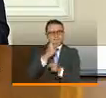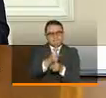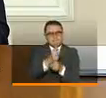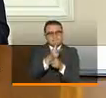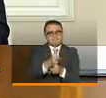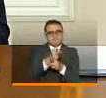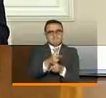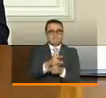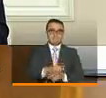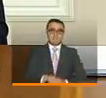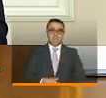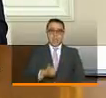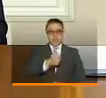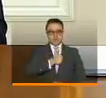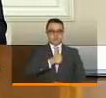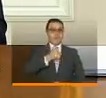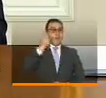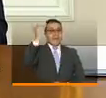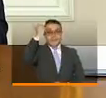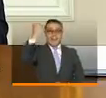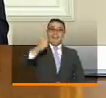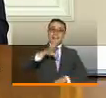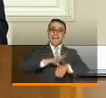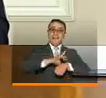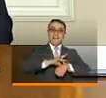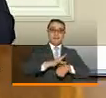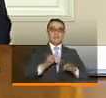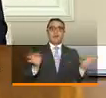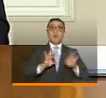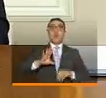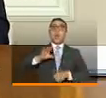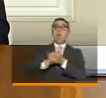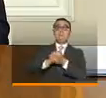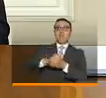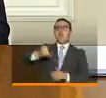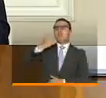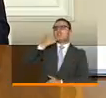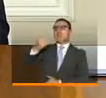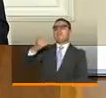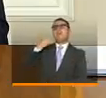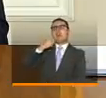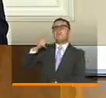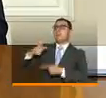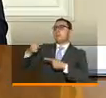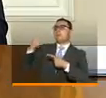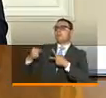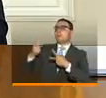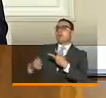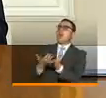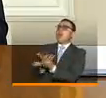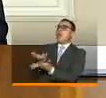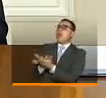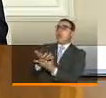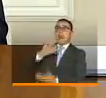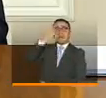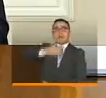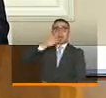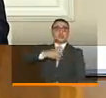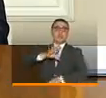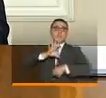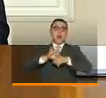esas autorrecetas que llegan o aquellos llamados de amigos, de personas cercanas que empiezan a dar